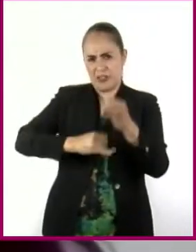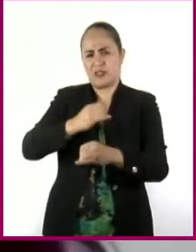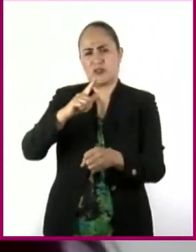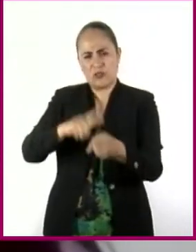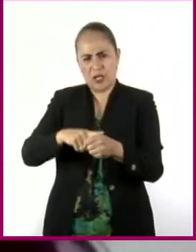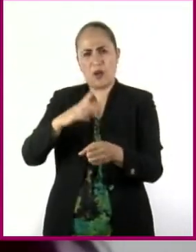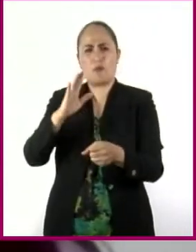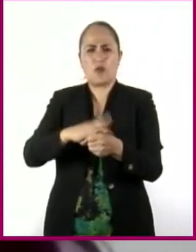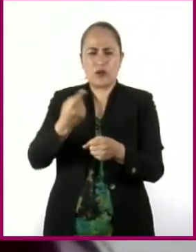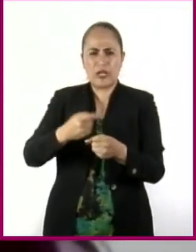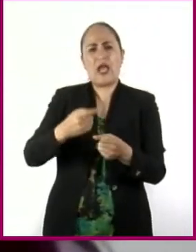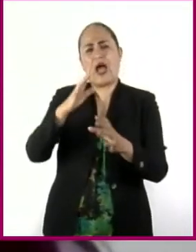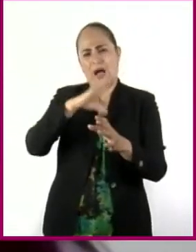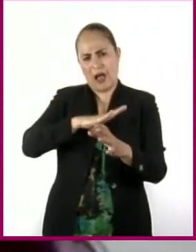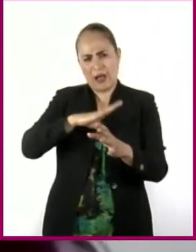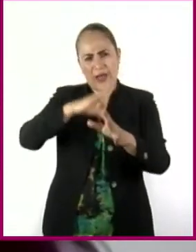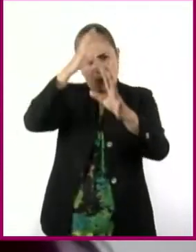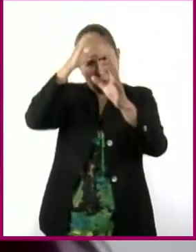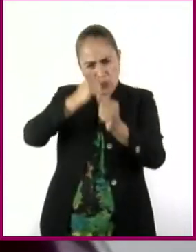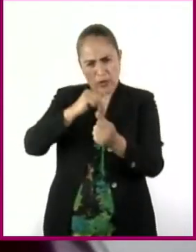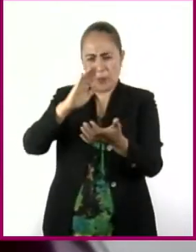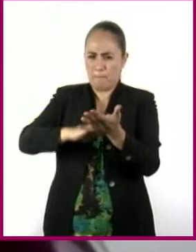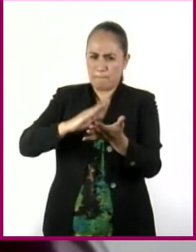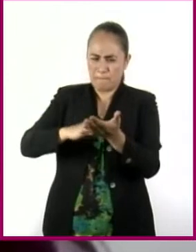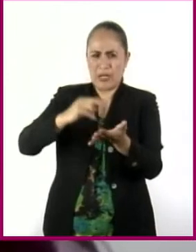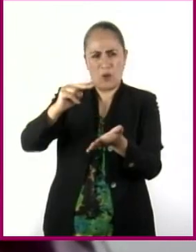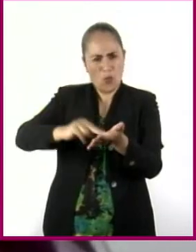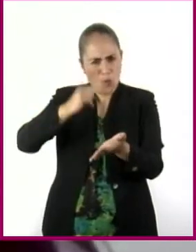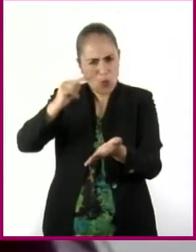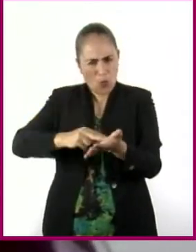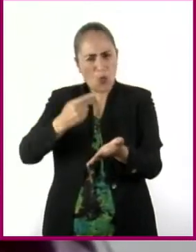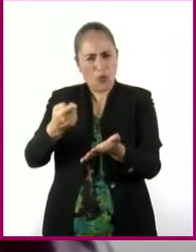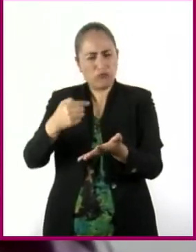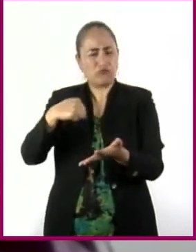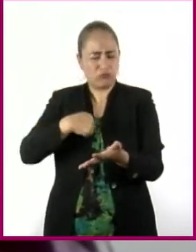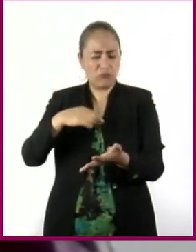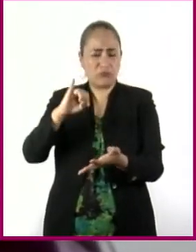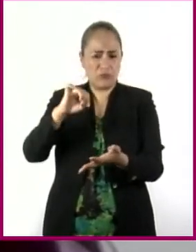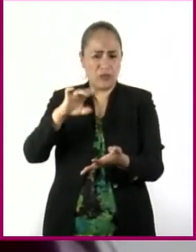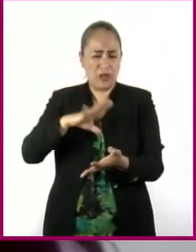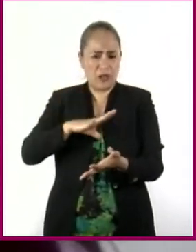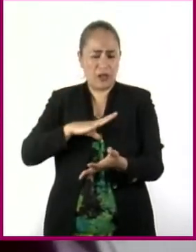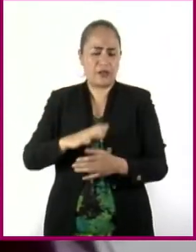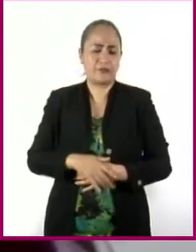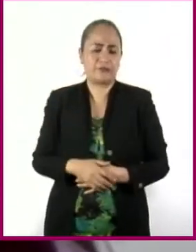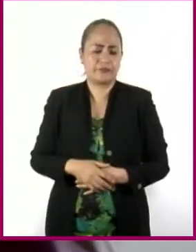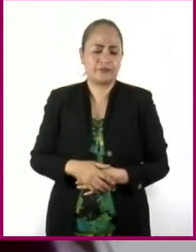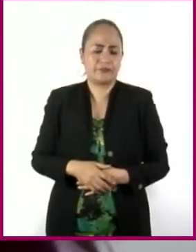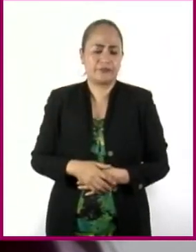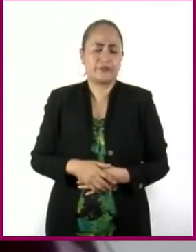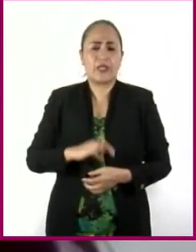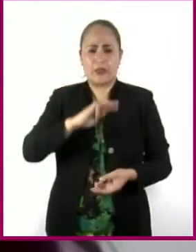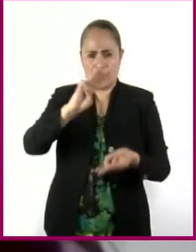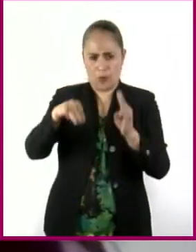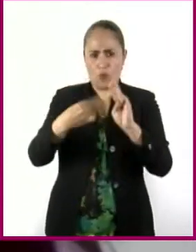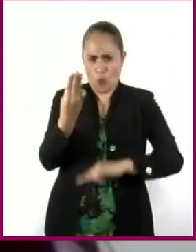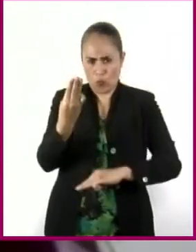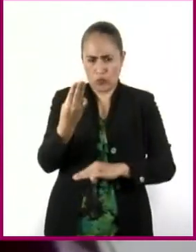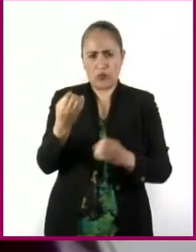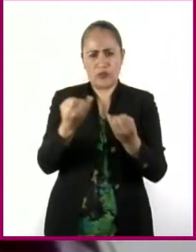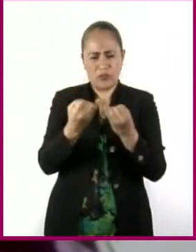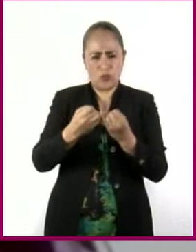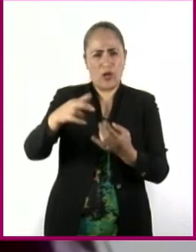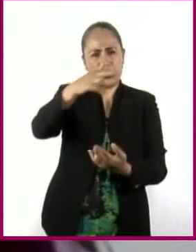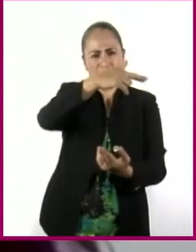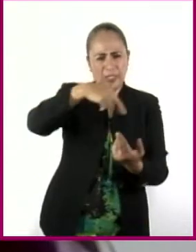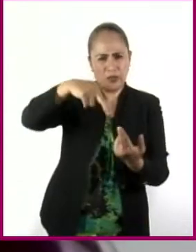y los documentos internacionales, porque déjenme comentarles que tenemos o contamos a nivel mundial y a nivel